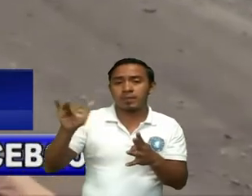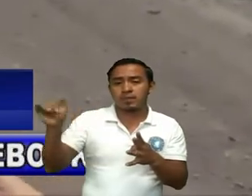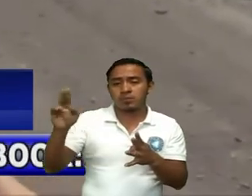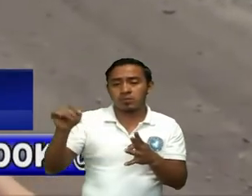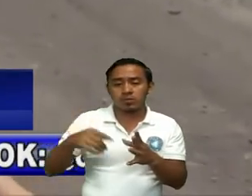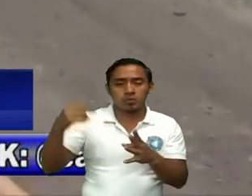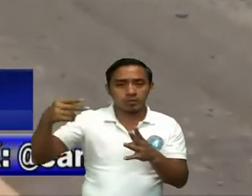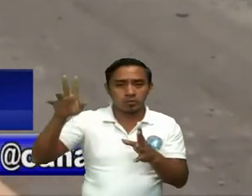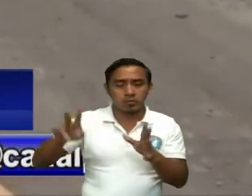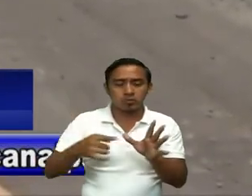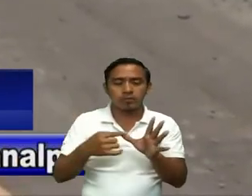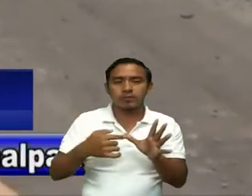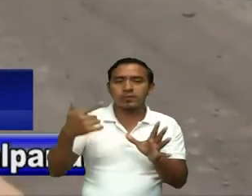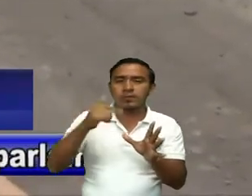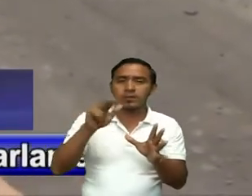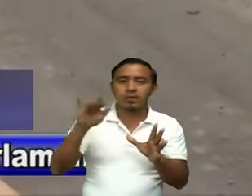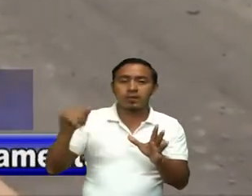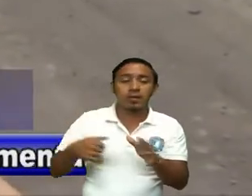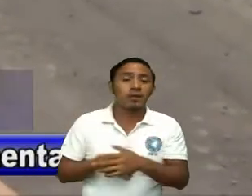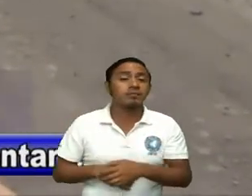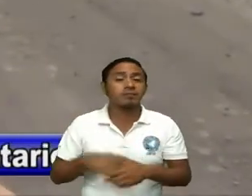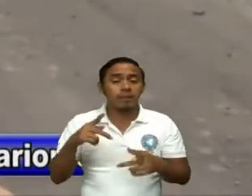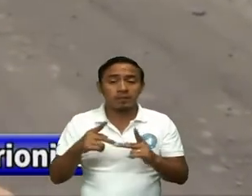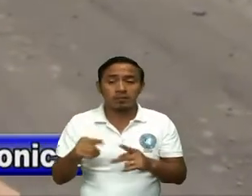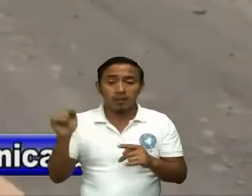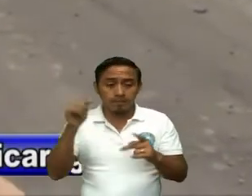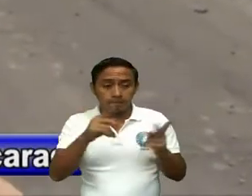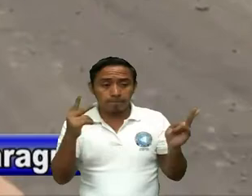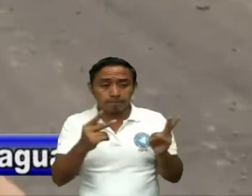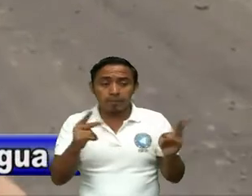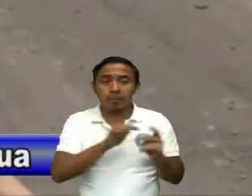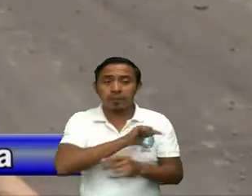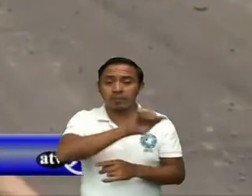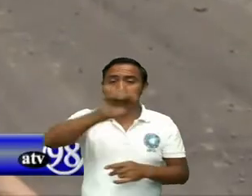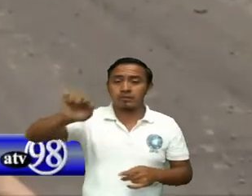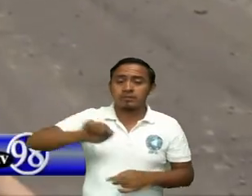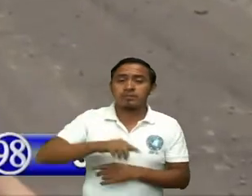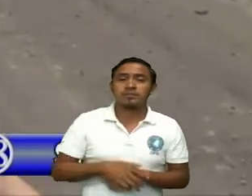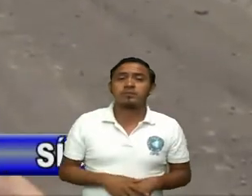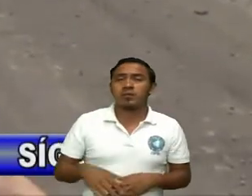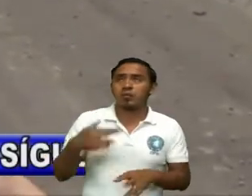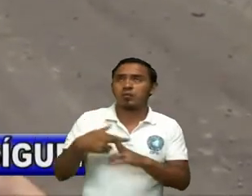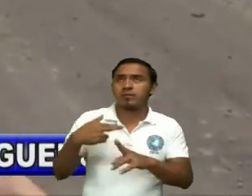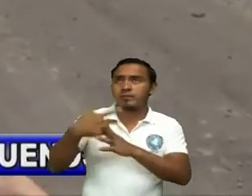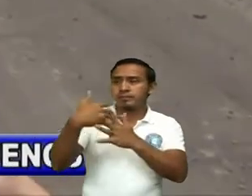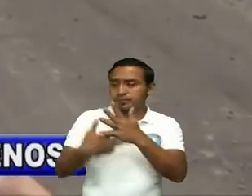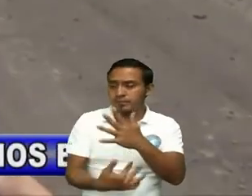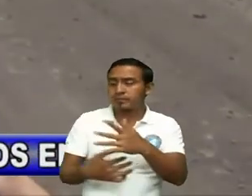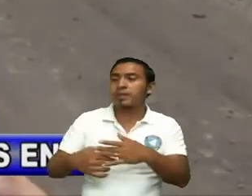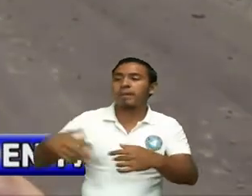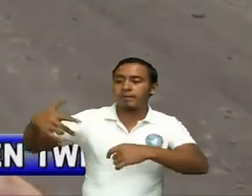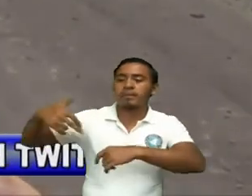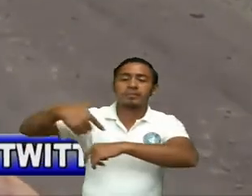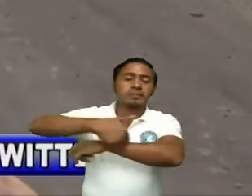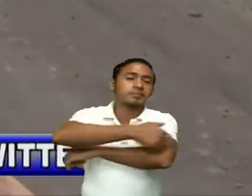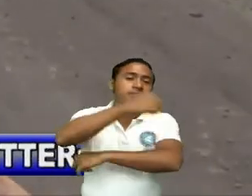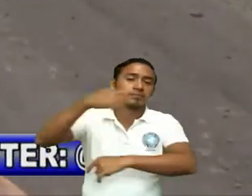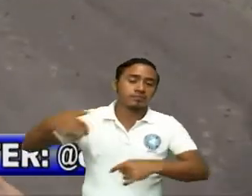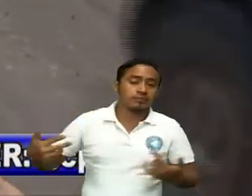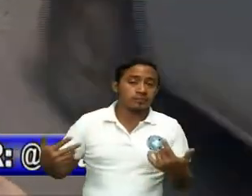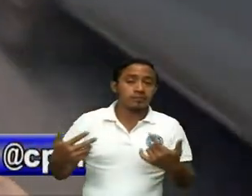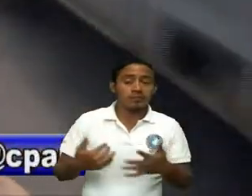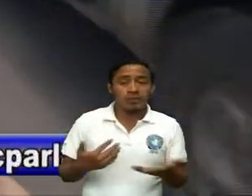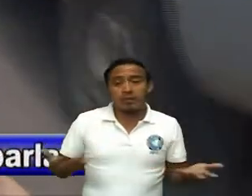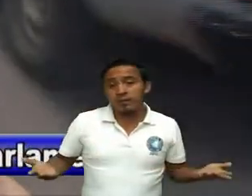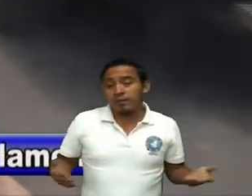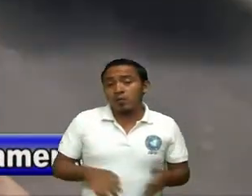los García, todas esas personas que viven en esas comunidades que les acabo de mencionar, todas transitan por acá.